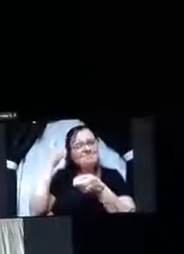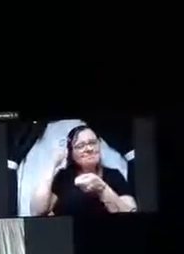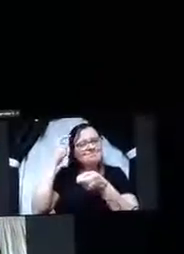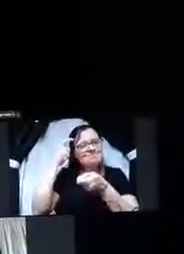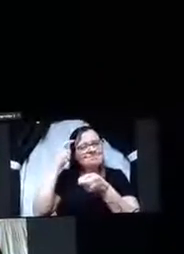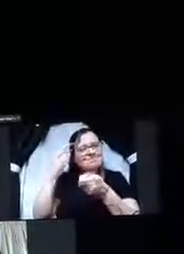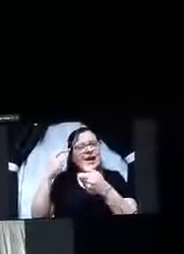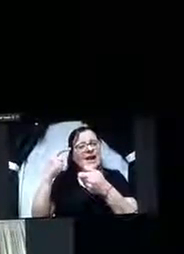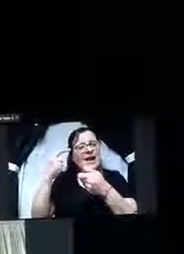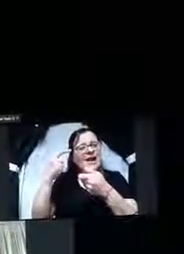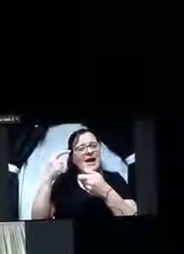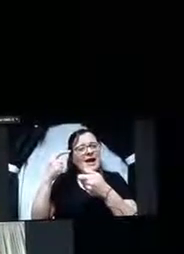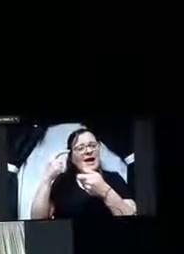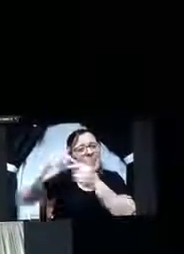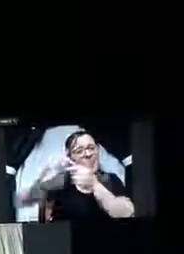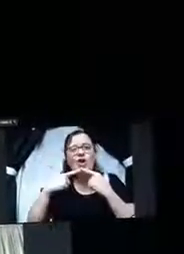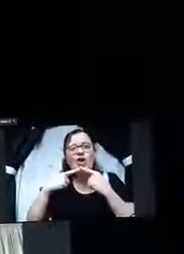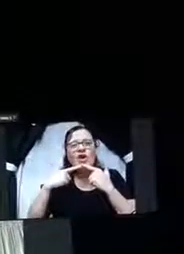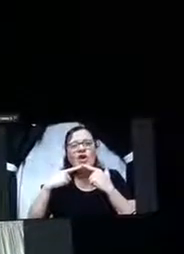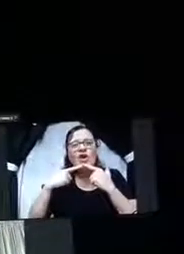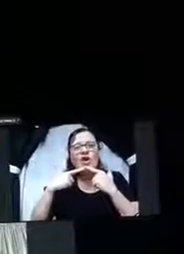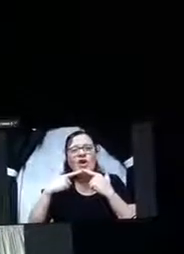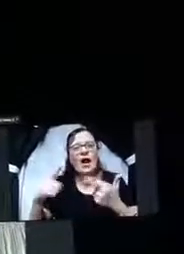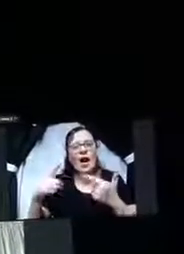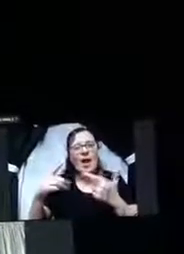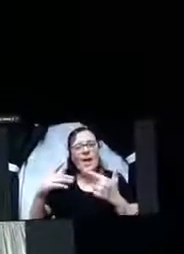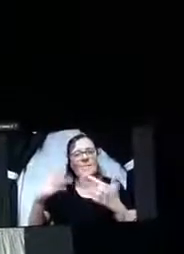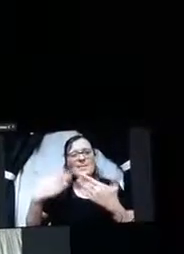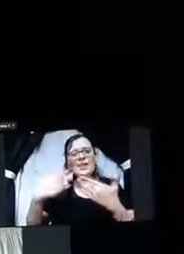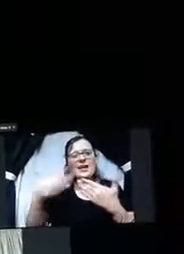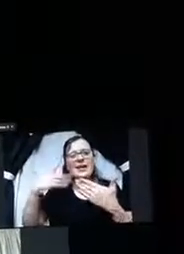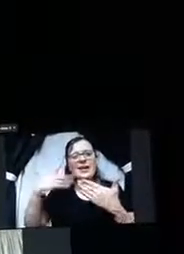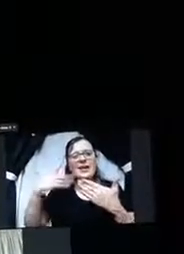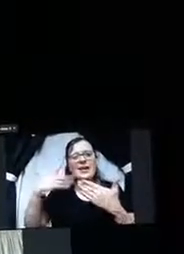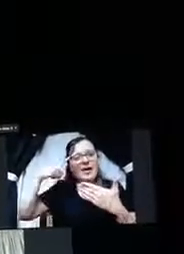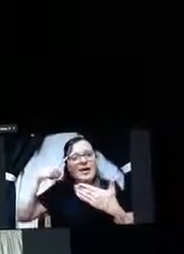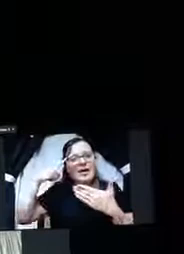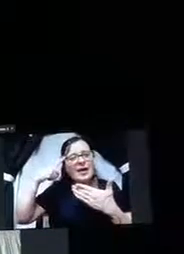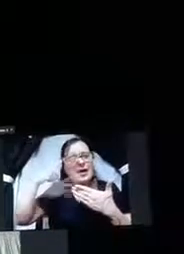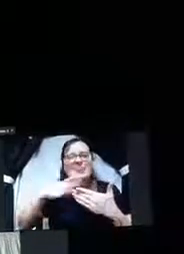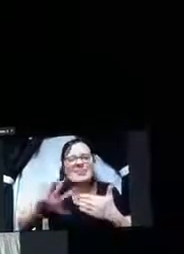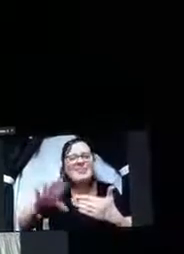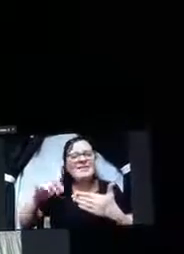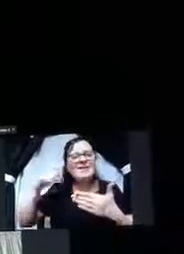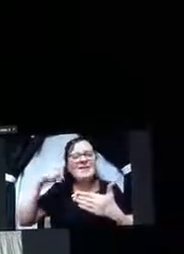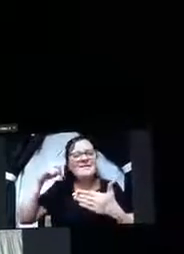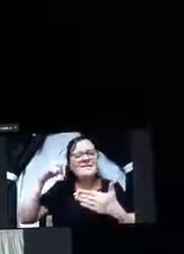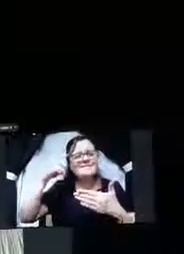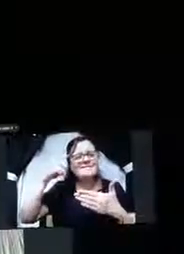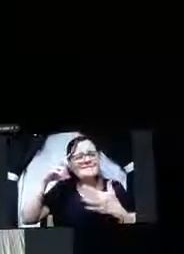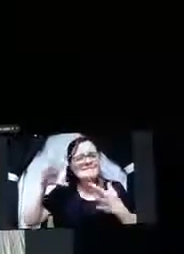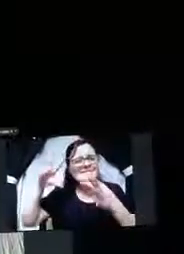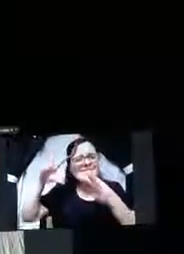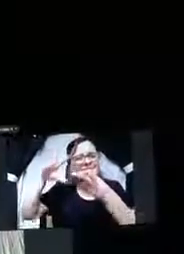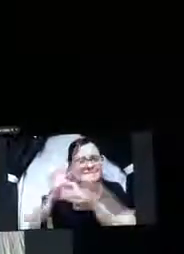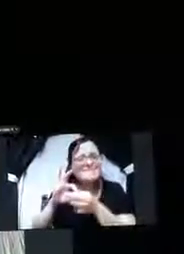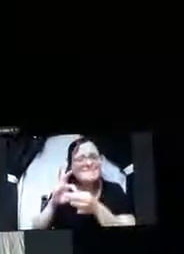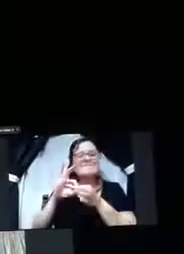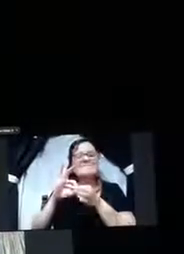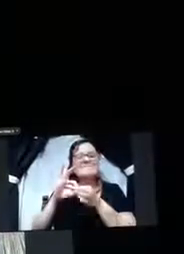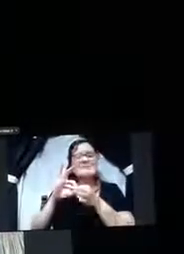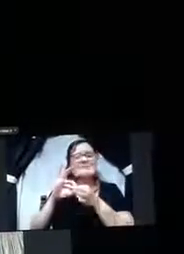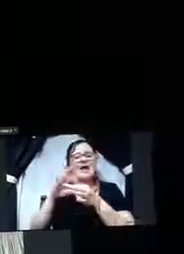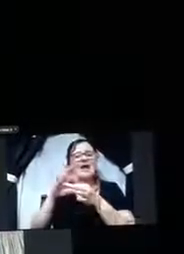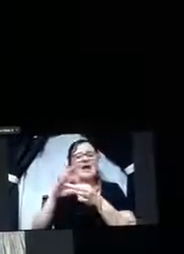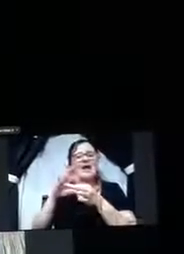a permitir, ¿no?, las leyes de formación que le van a permitir comprender todas las oraciones del español,